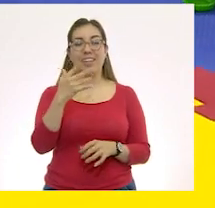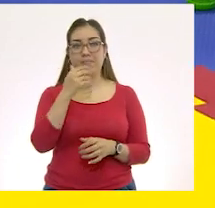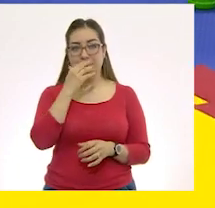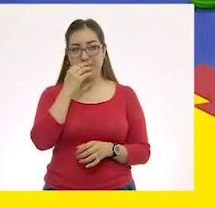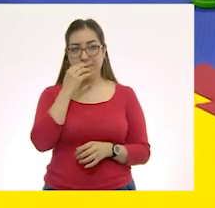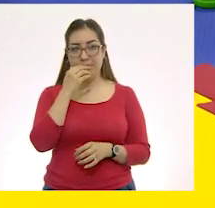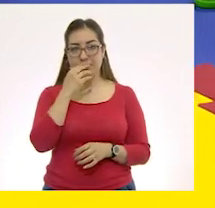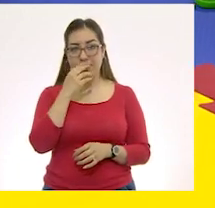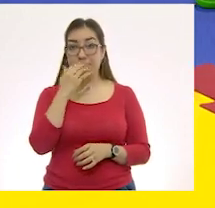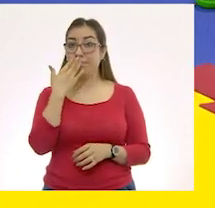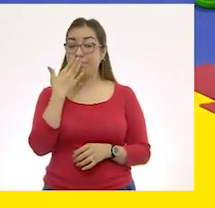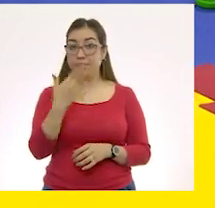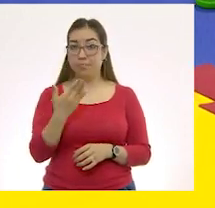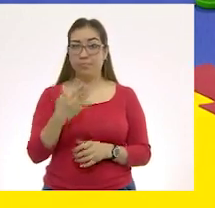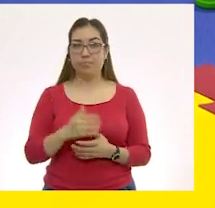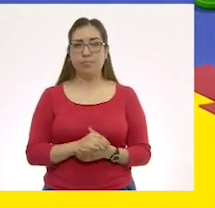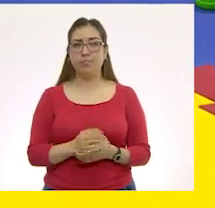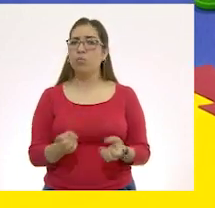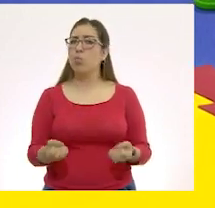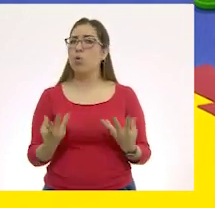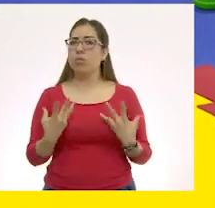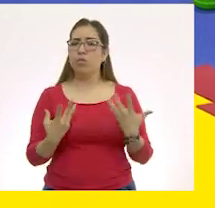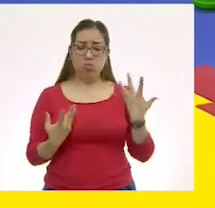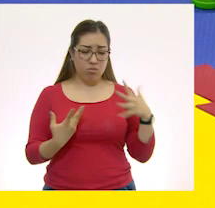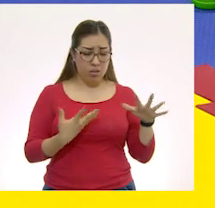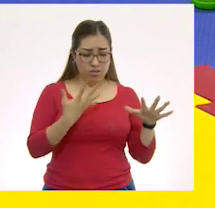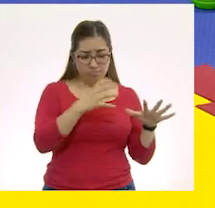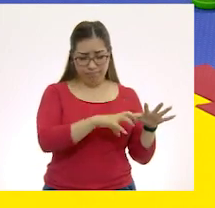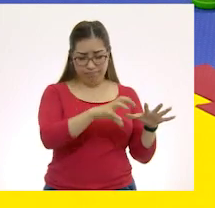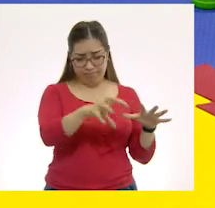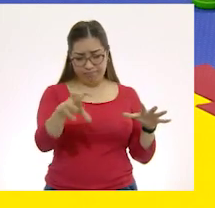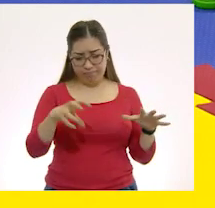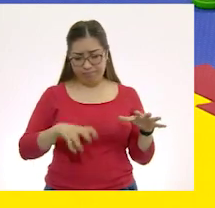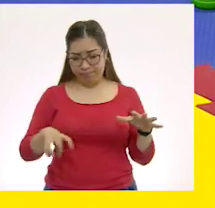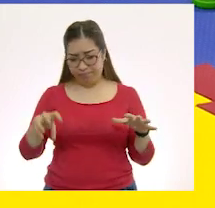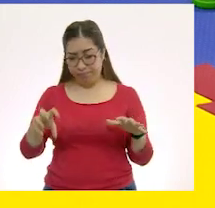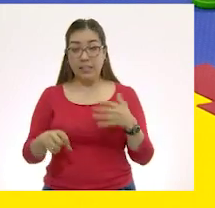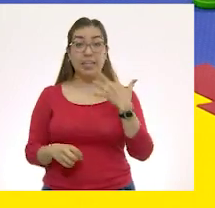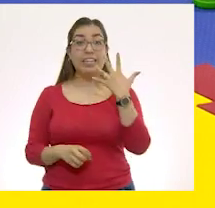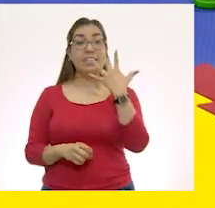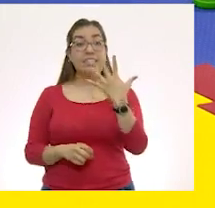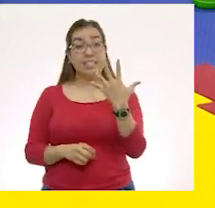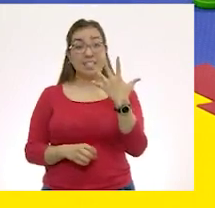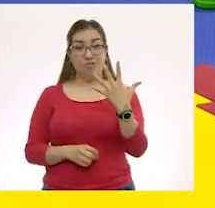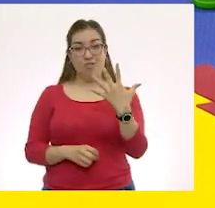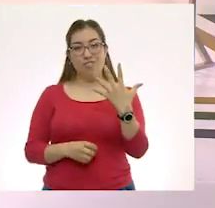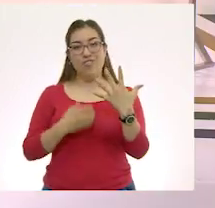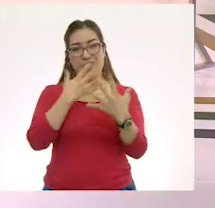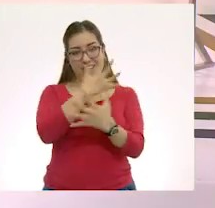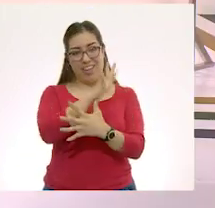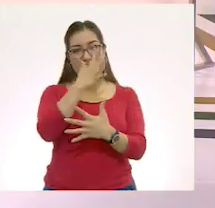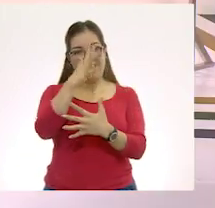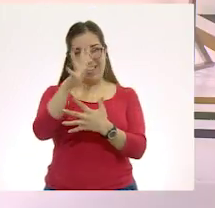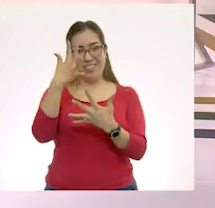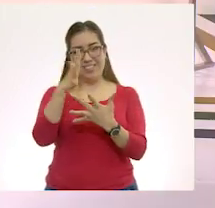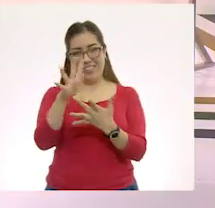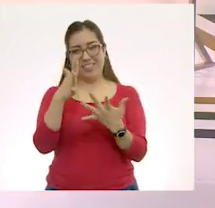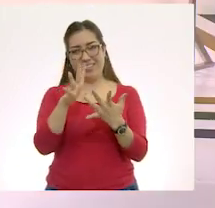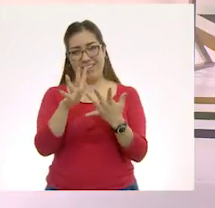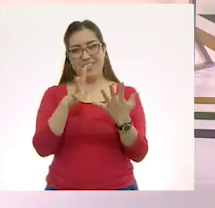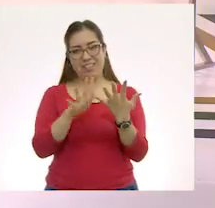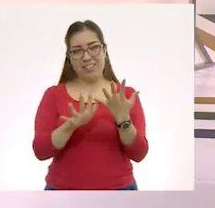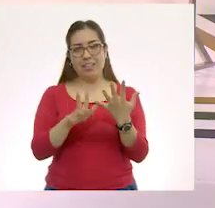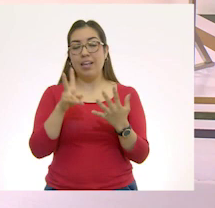hicimos cuantos de 10 en 10 hicimos 5 montoncitos de 10 entonces estamos